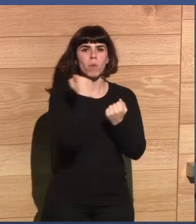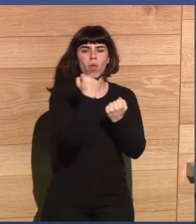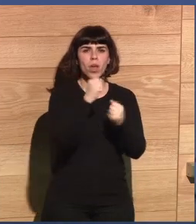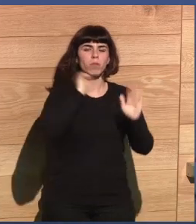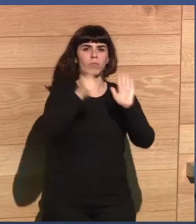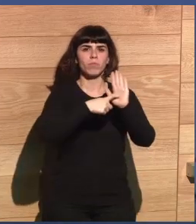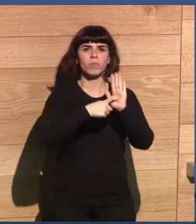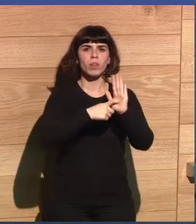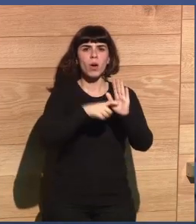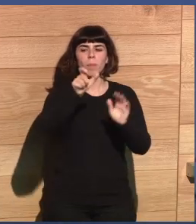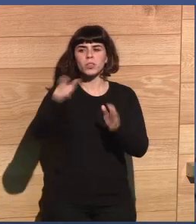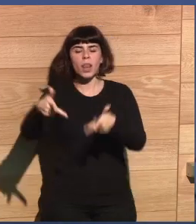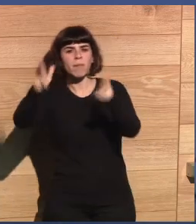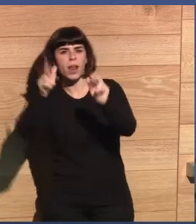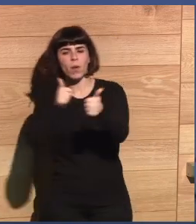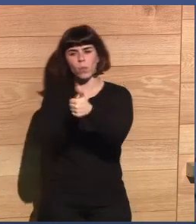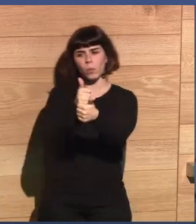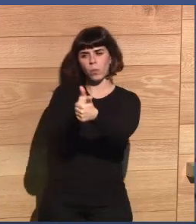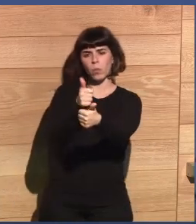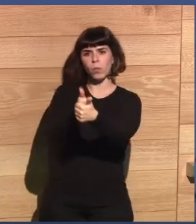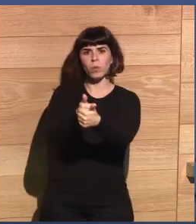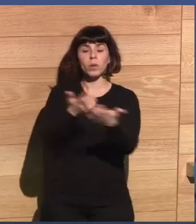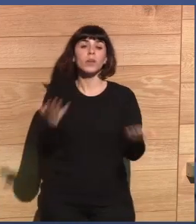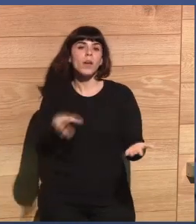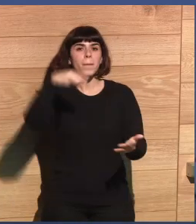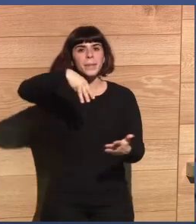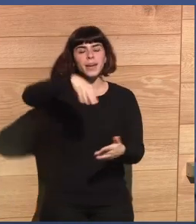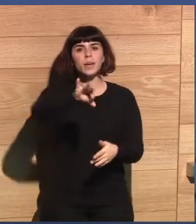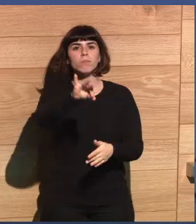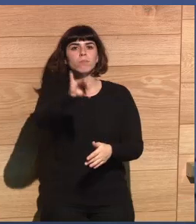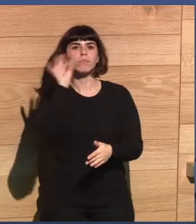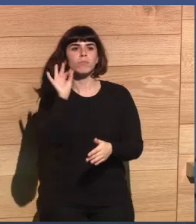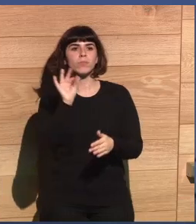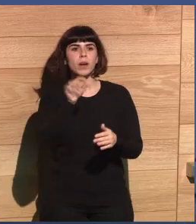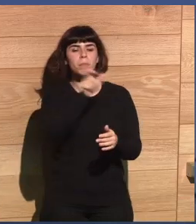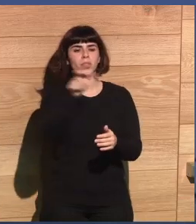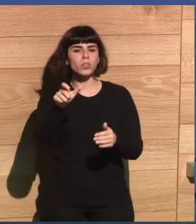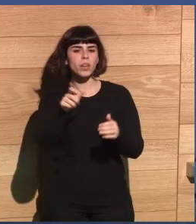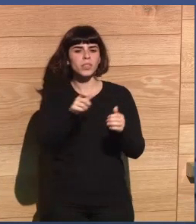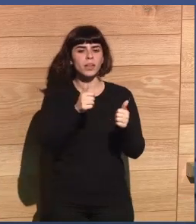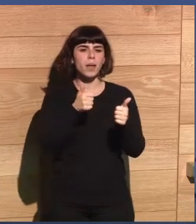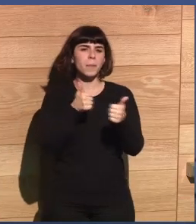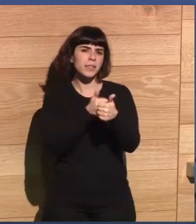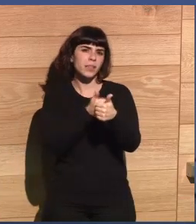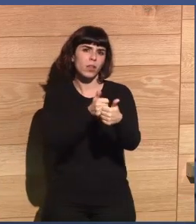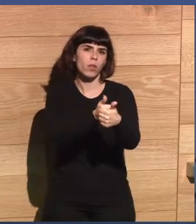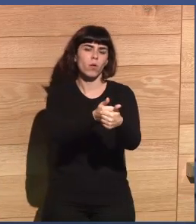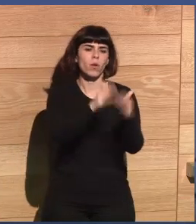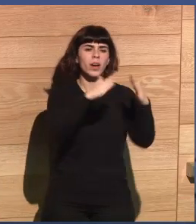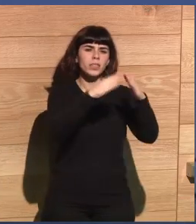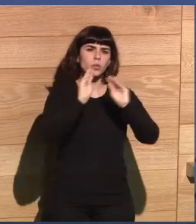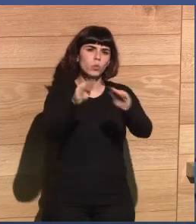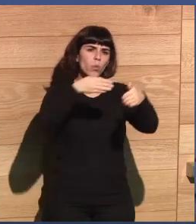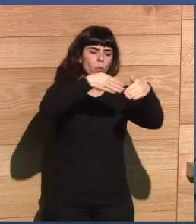los liberales. Entonces Mariana decidió esconder en su casa y ayudar a todos los liberales perseguidos que pudiera. Pedrosa, el jefe